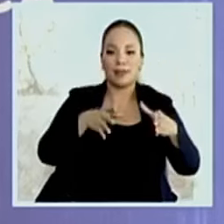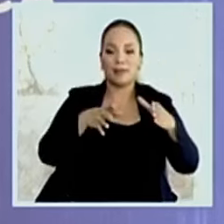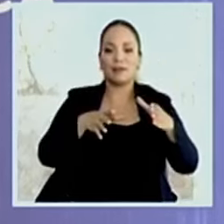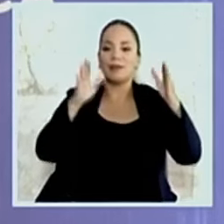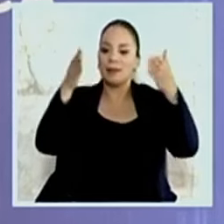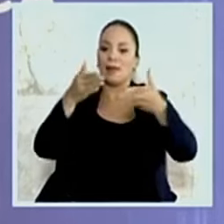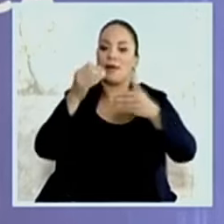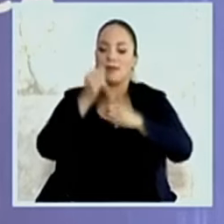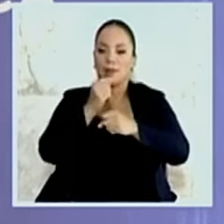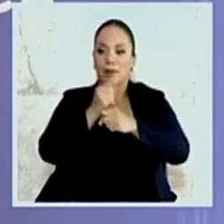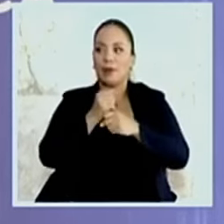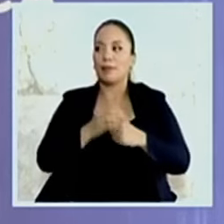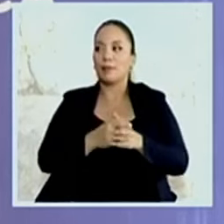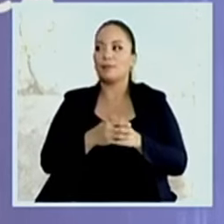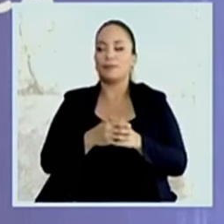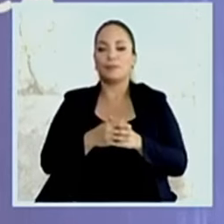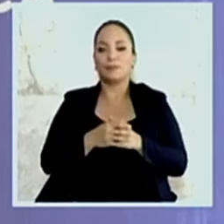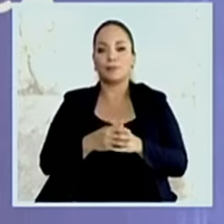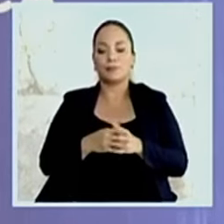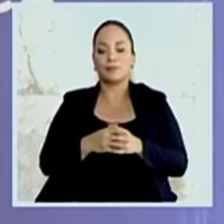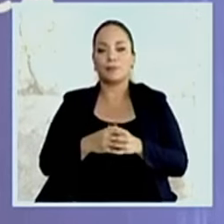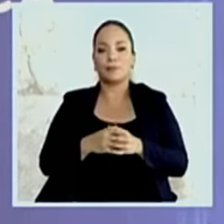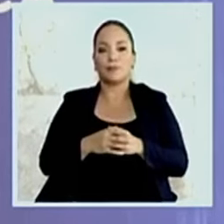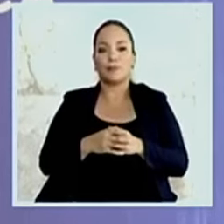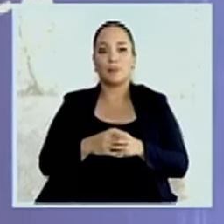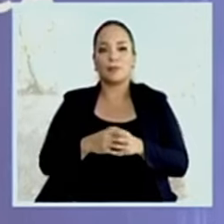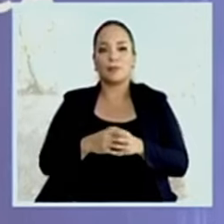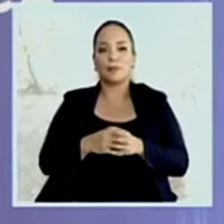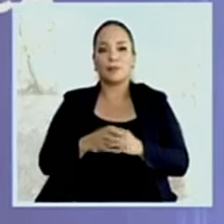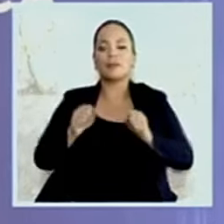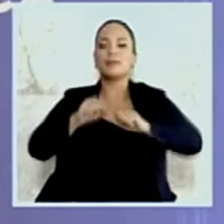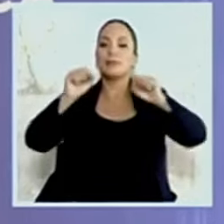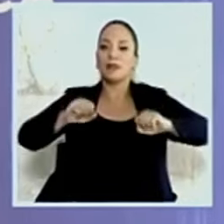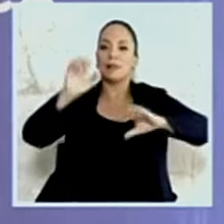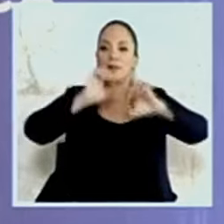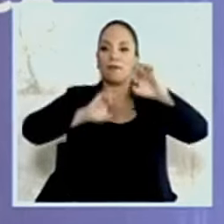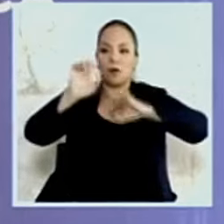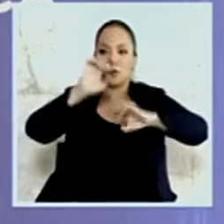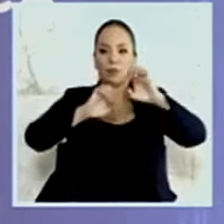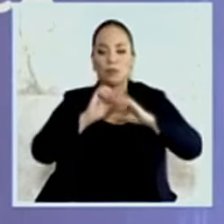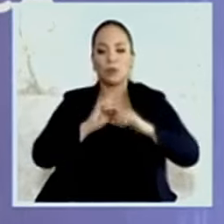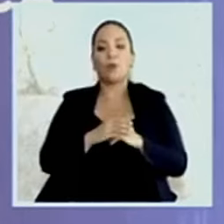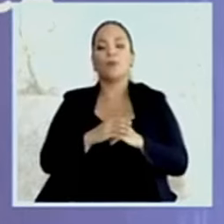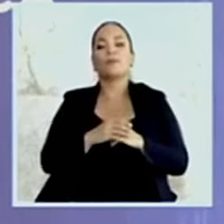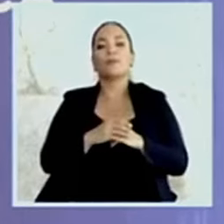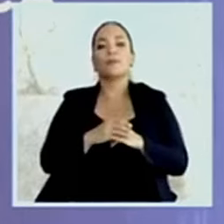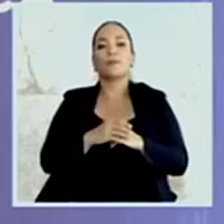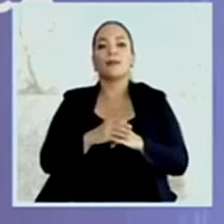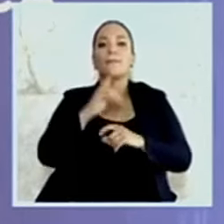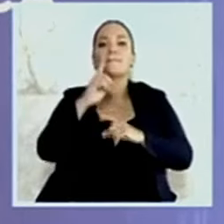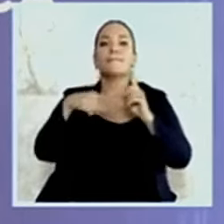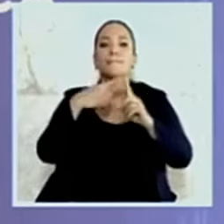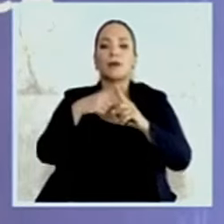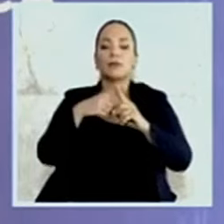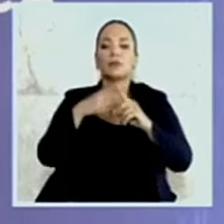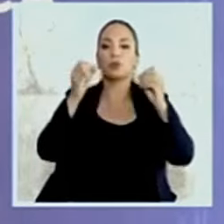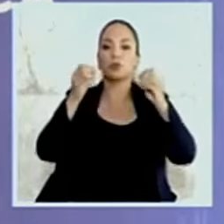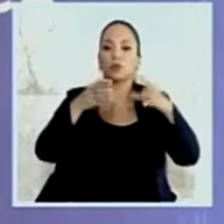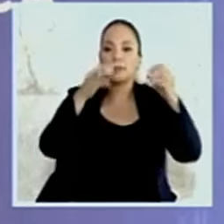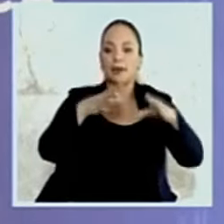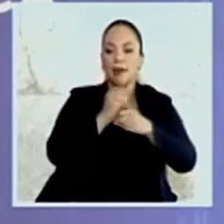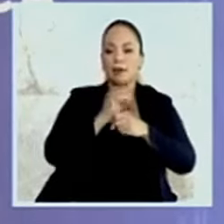la pandemia. Además, necesitamos que los docentes se dediquen a trabajar.